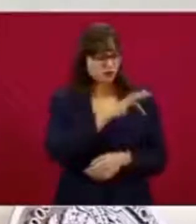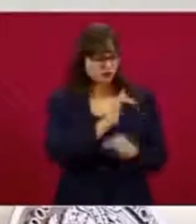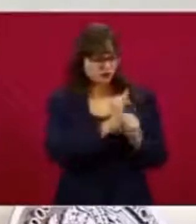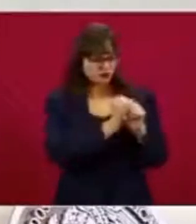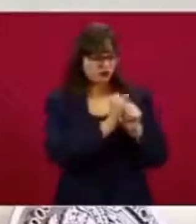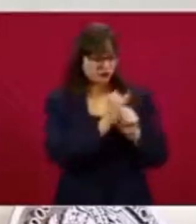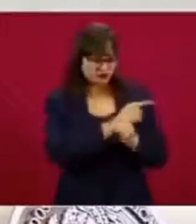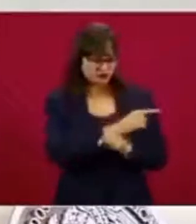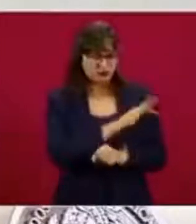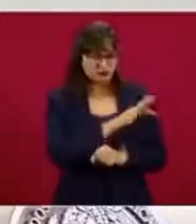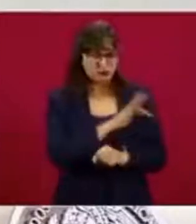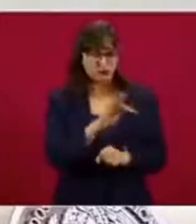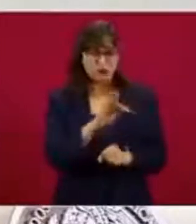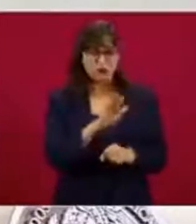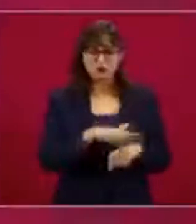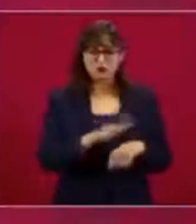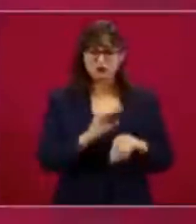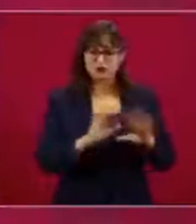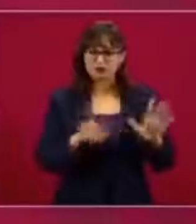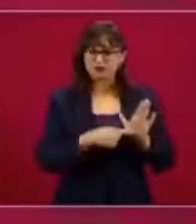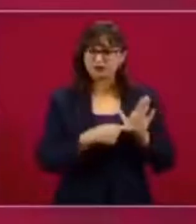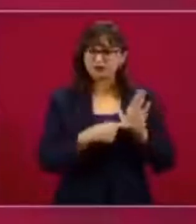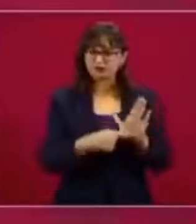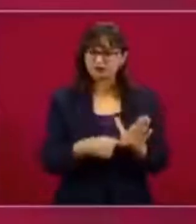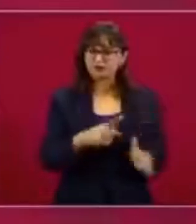sería bueno incluso que hasta lo aclarara.